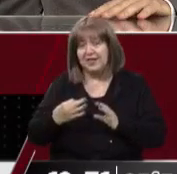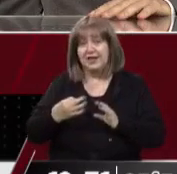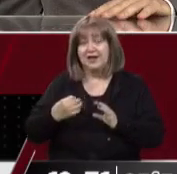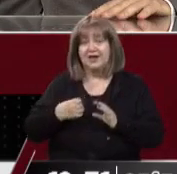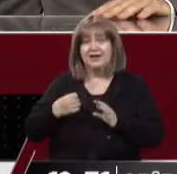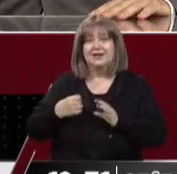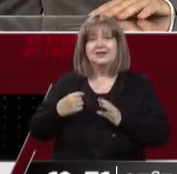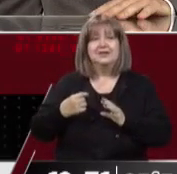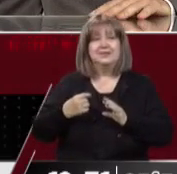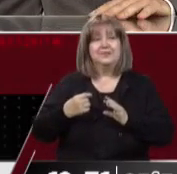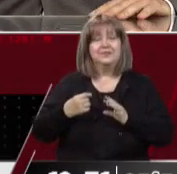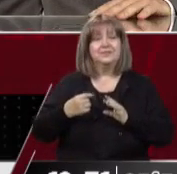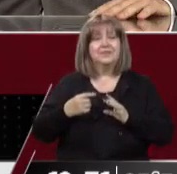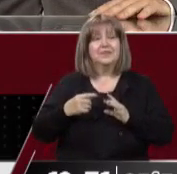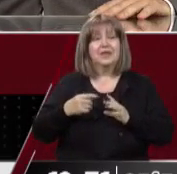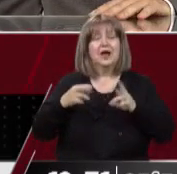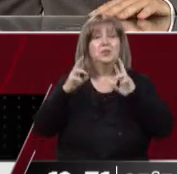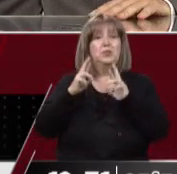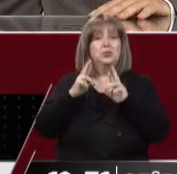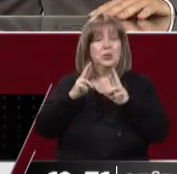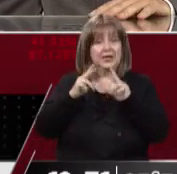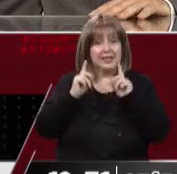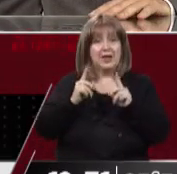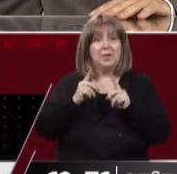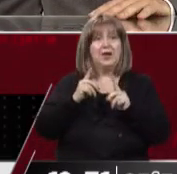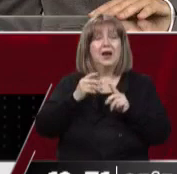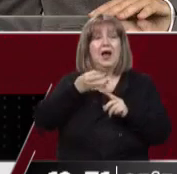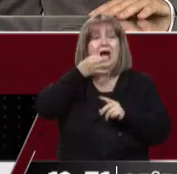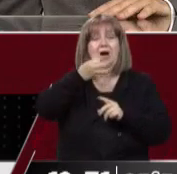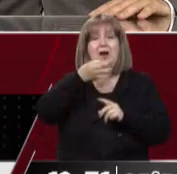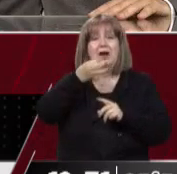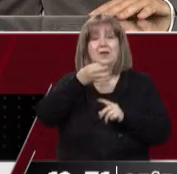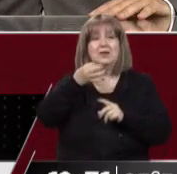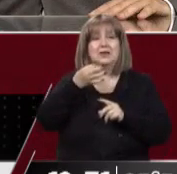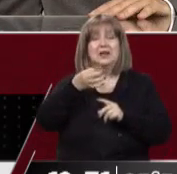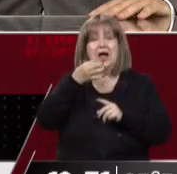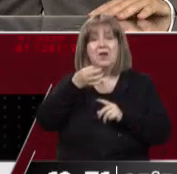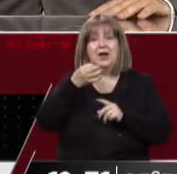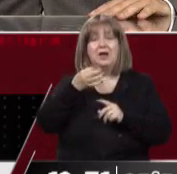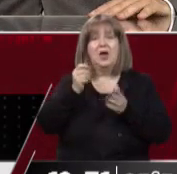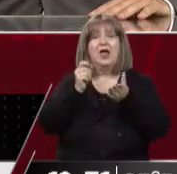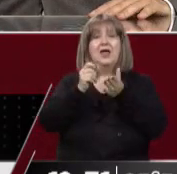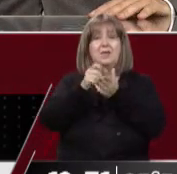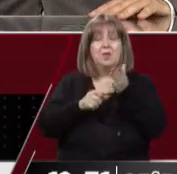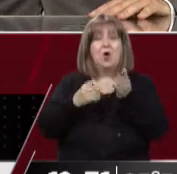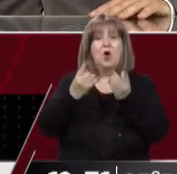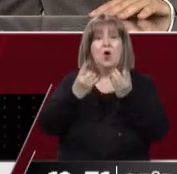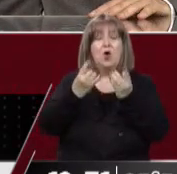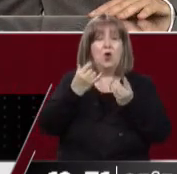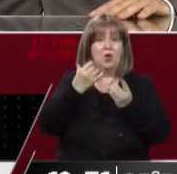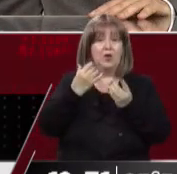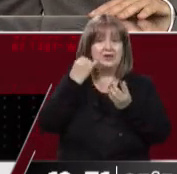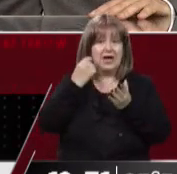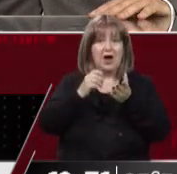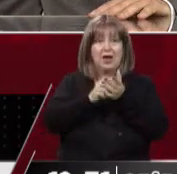ni idea. Y ni hablar, a ver, por suerte estamos pudiendo hablar bien, ahí le robé el teléfono a mi amigo que tenía datos porque el wifi no andaba bien, por eso